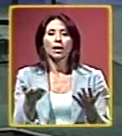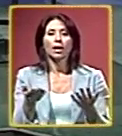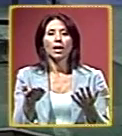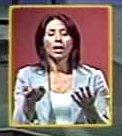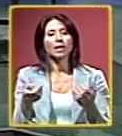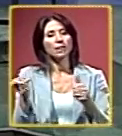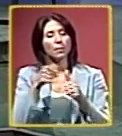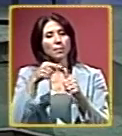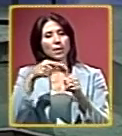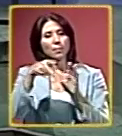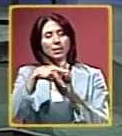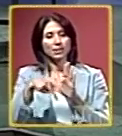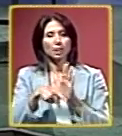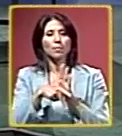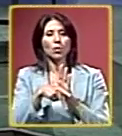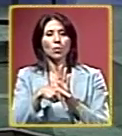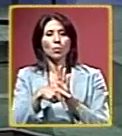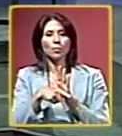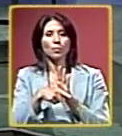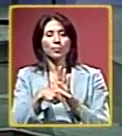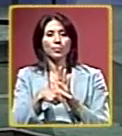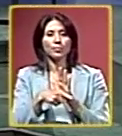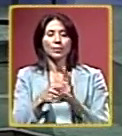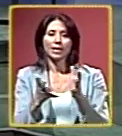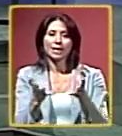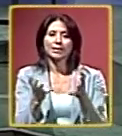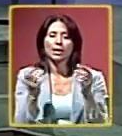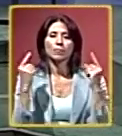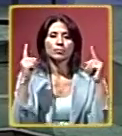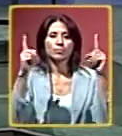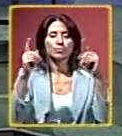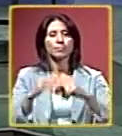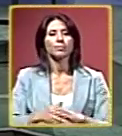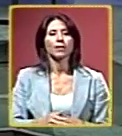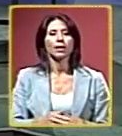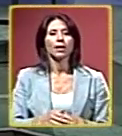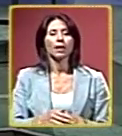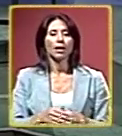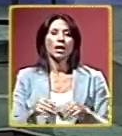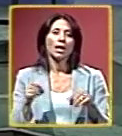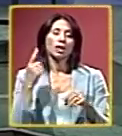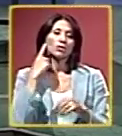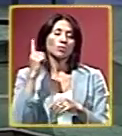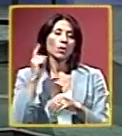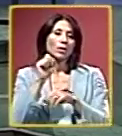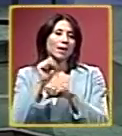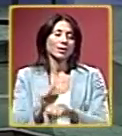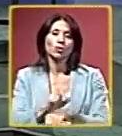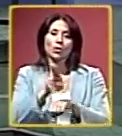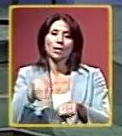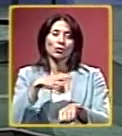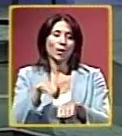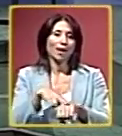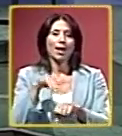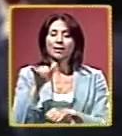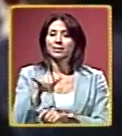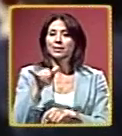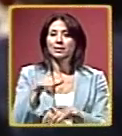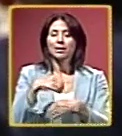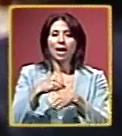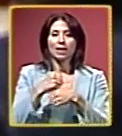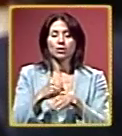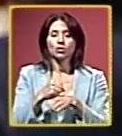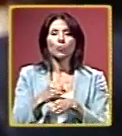entonces el primer principio al que se aspira. Esta es la tradición internacional, así se ha hecho. En